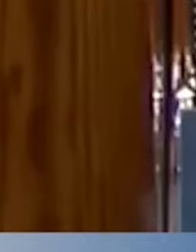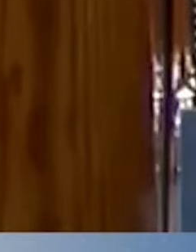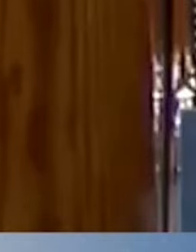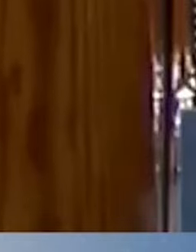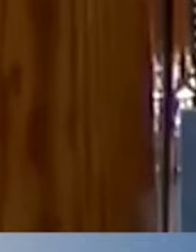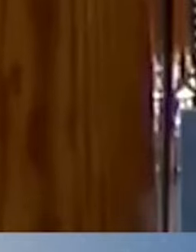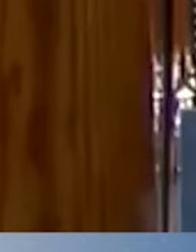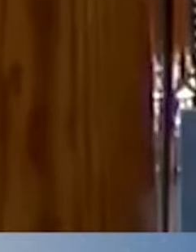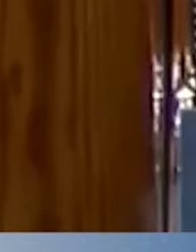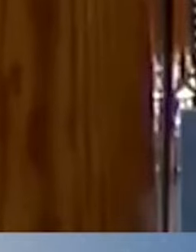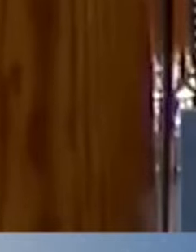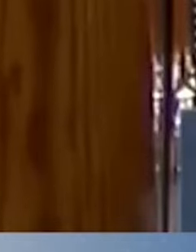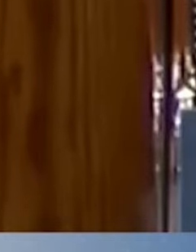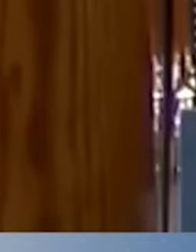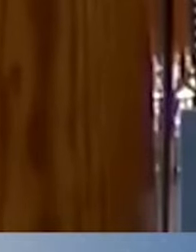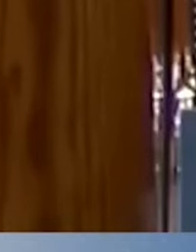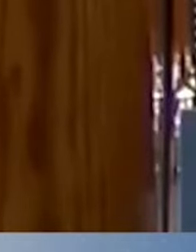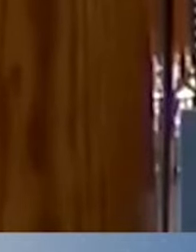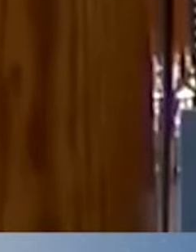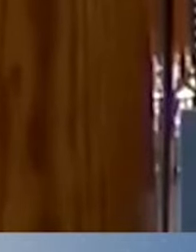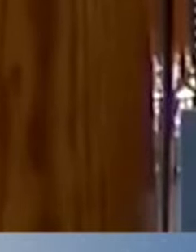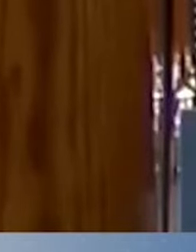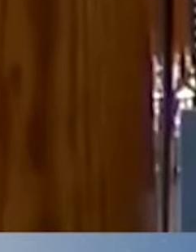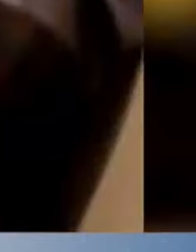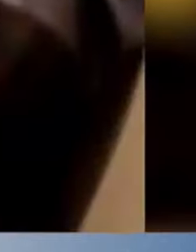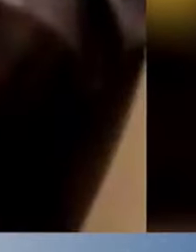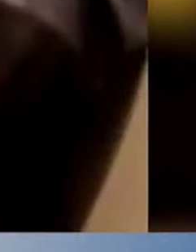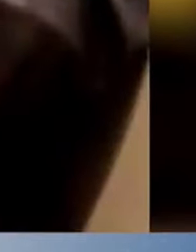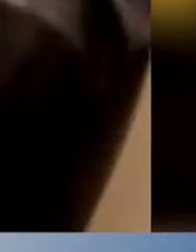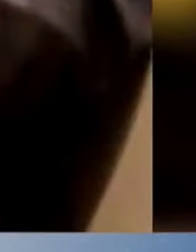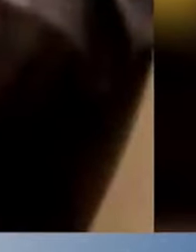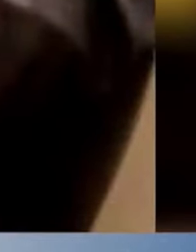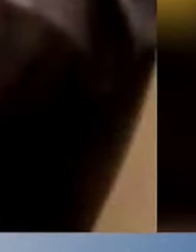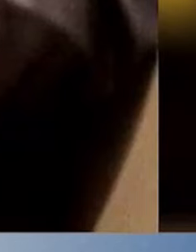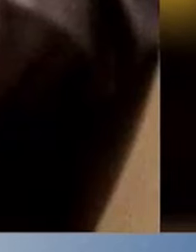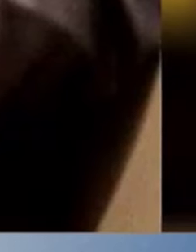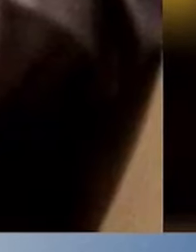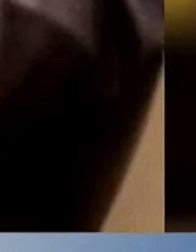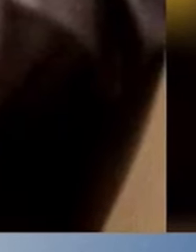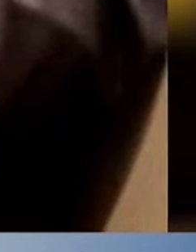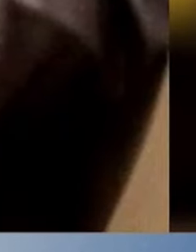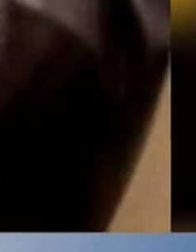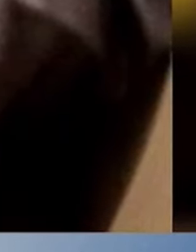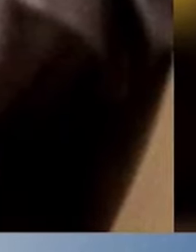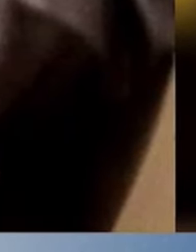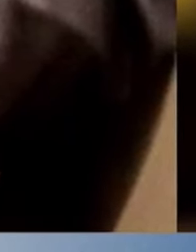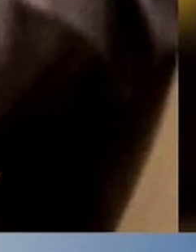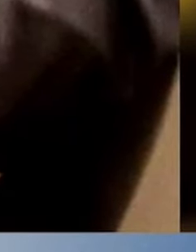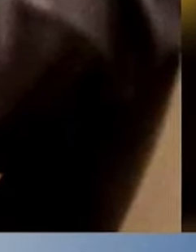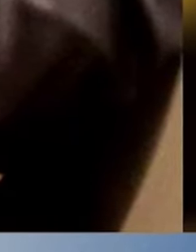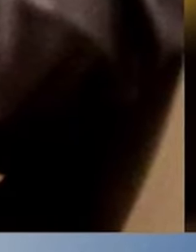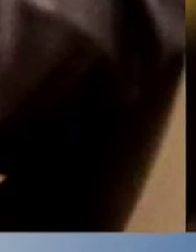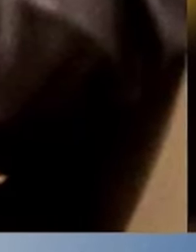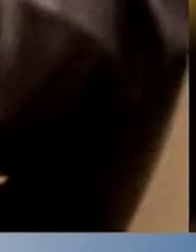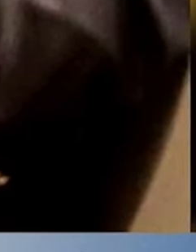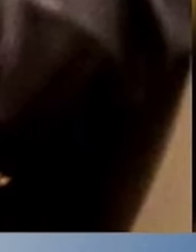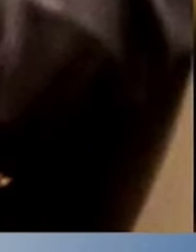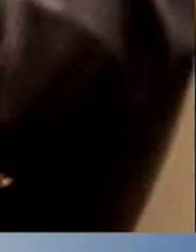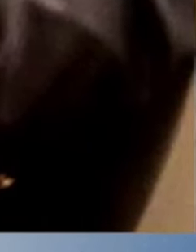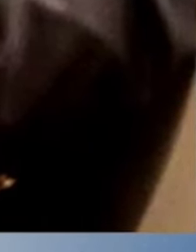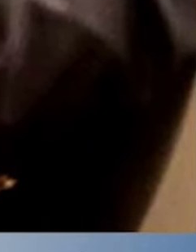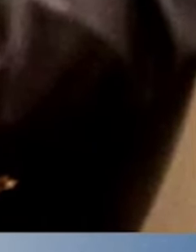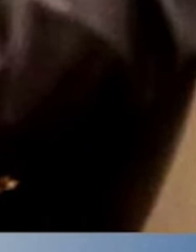Toppelberg-Kleinkopf y la íntima amistad que existiría entre Villalobos y Kleinkopf. Hay que mencionar que el